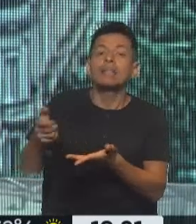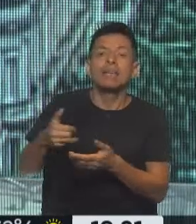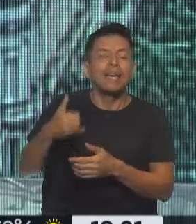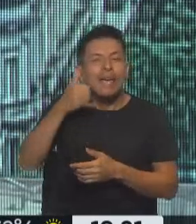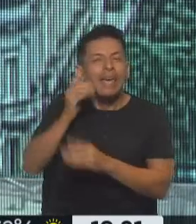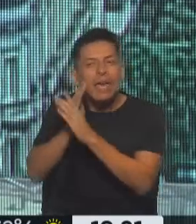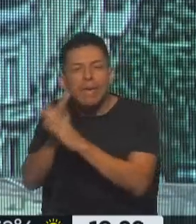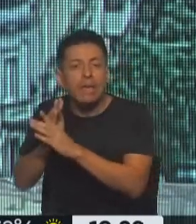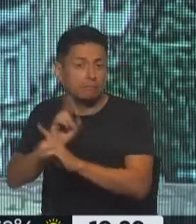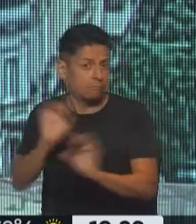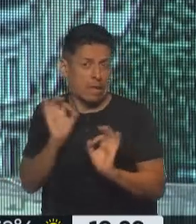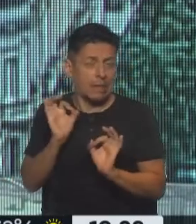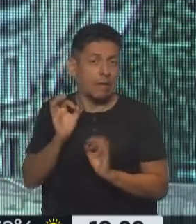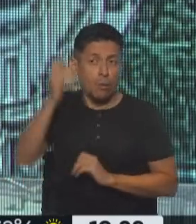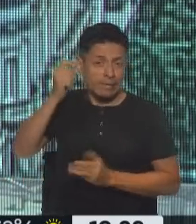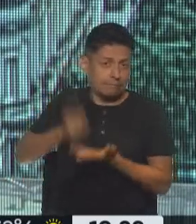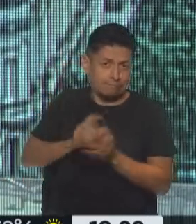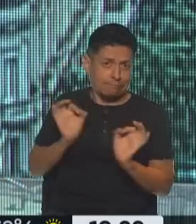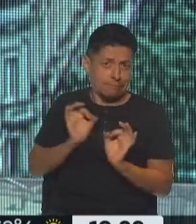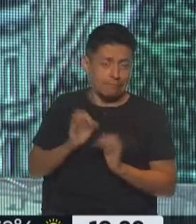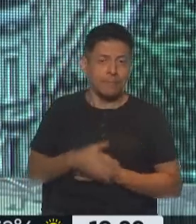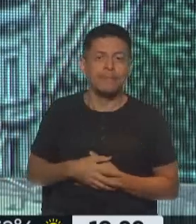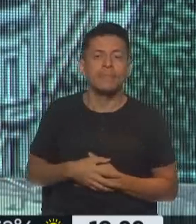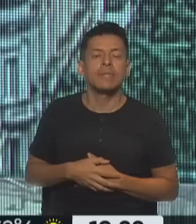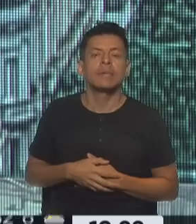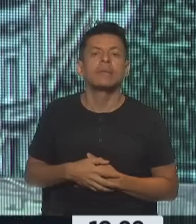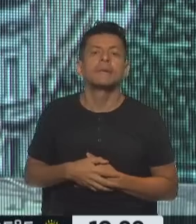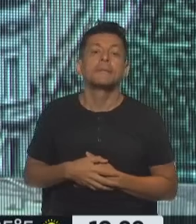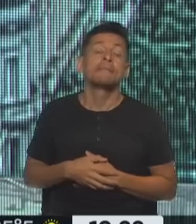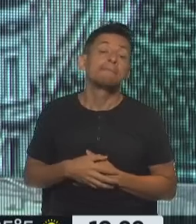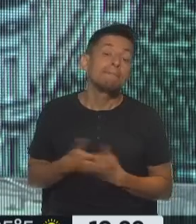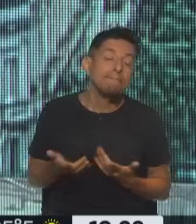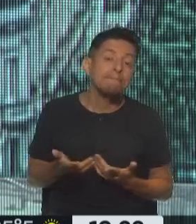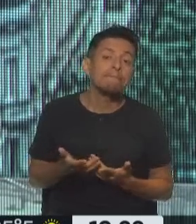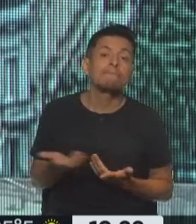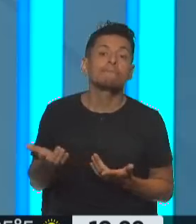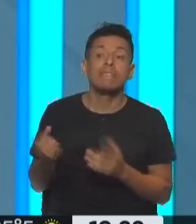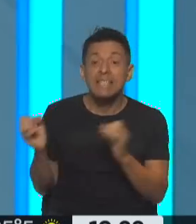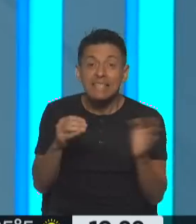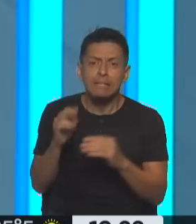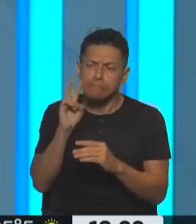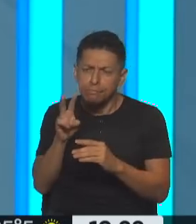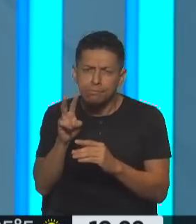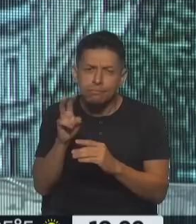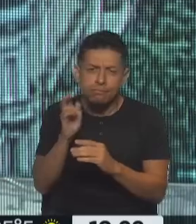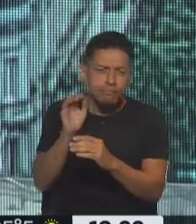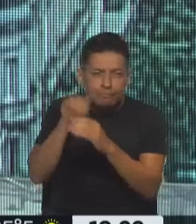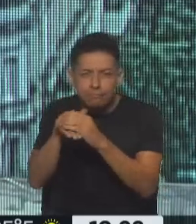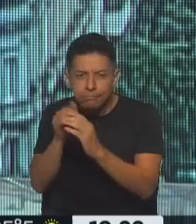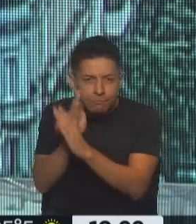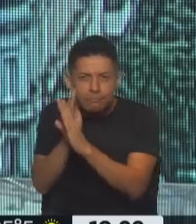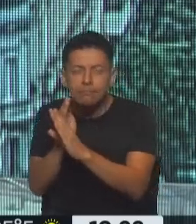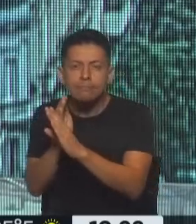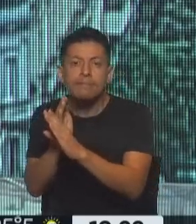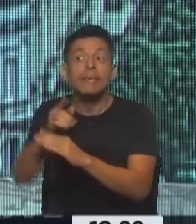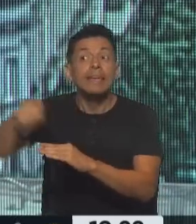no hubo ningún juez que ordenara la escucha, ni tampoco nosotros vamos a hacer de la escucha la causa fin. Ellos tendrán que venir como